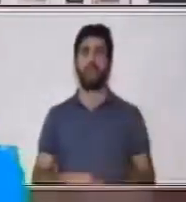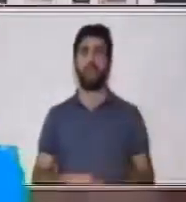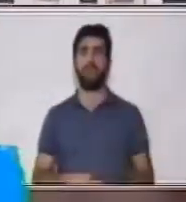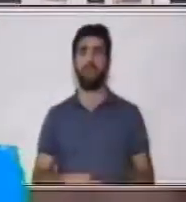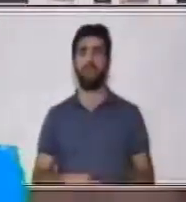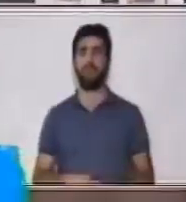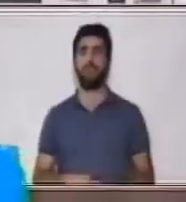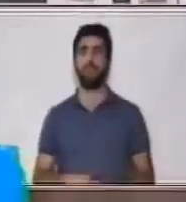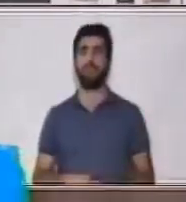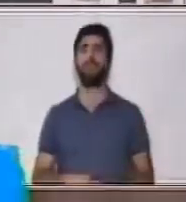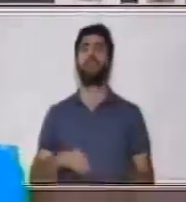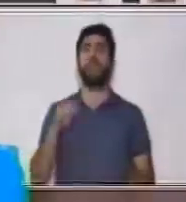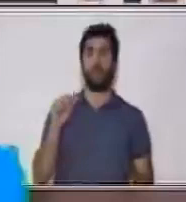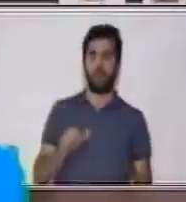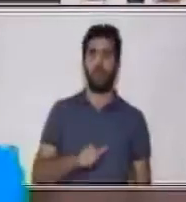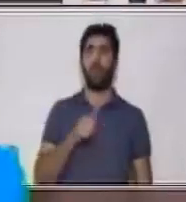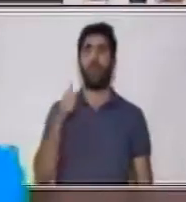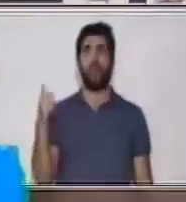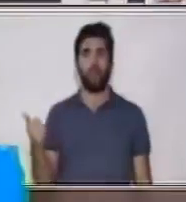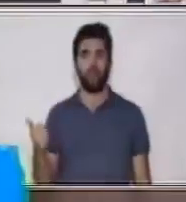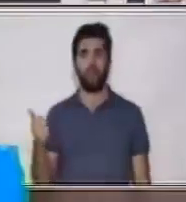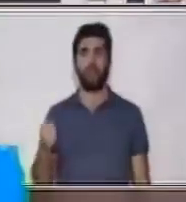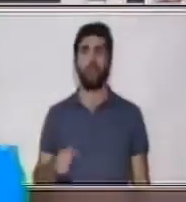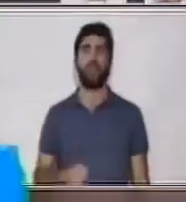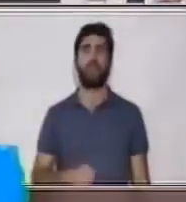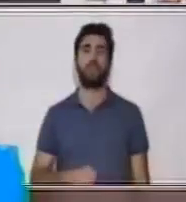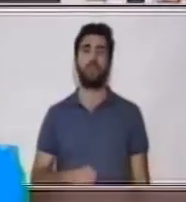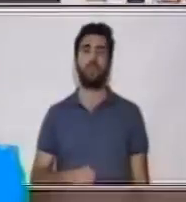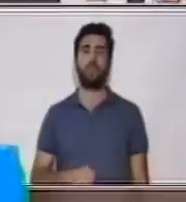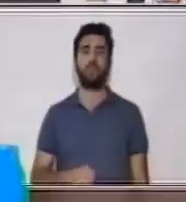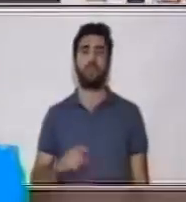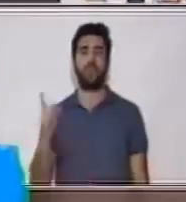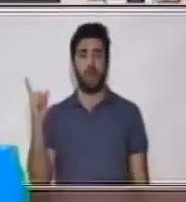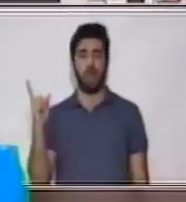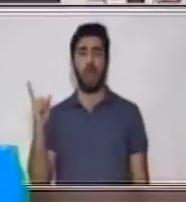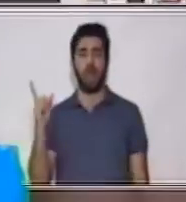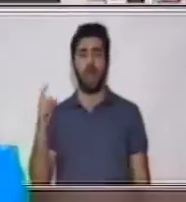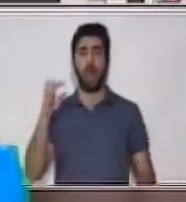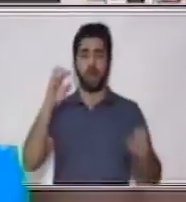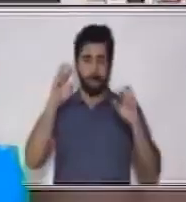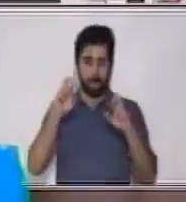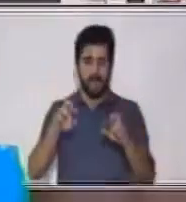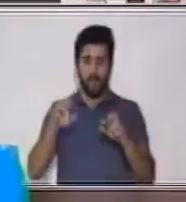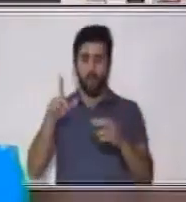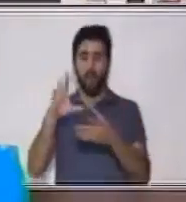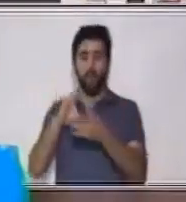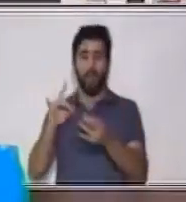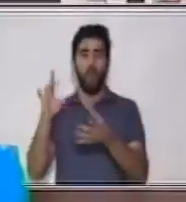frutas y en el segundo tenemos personajes de cuentos.